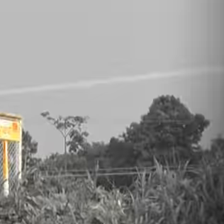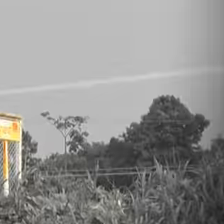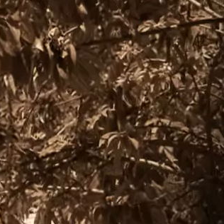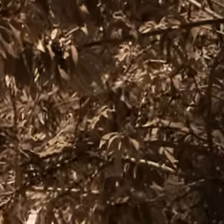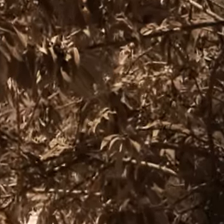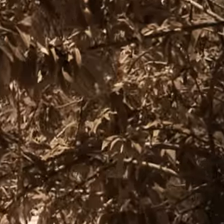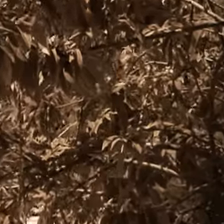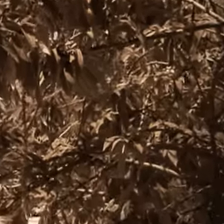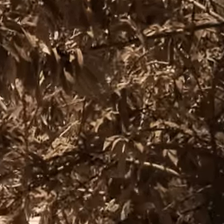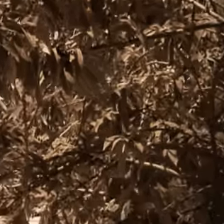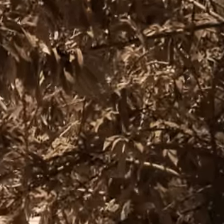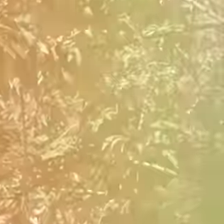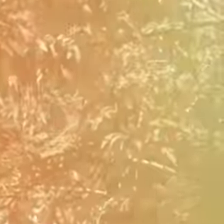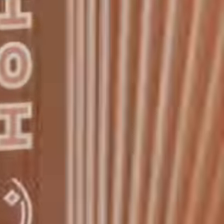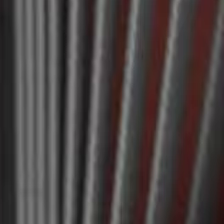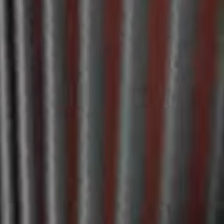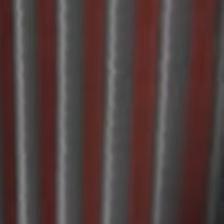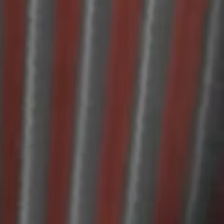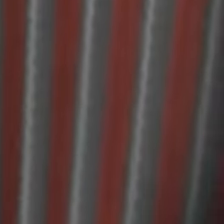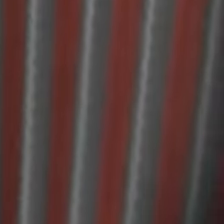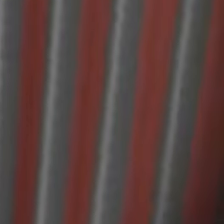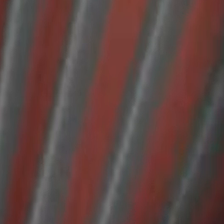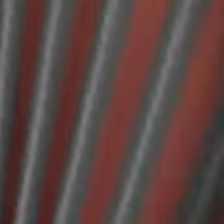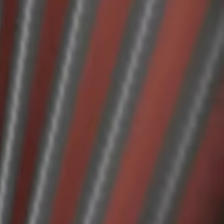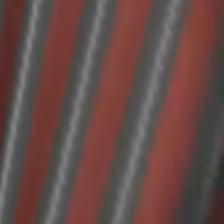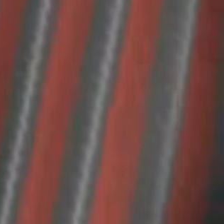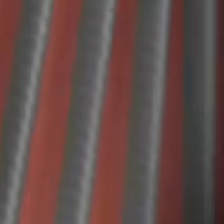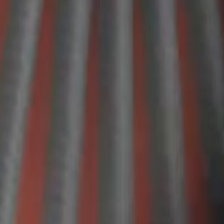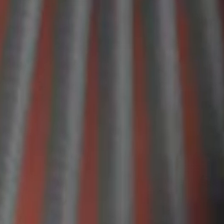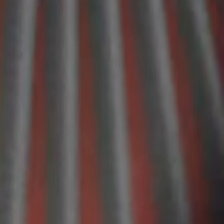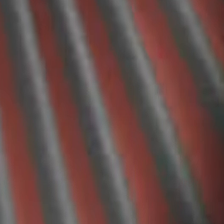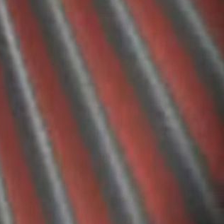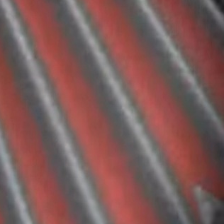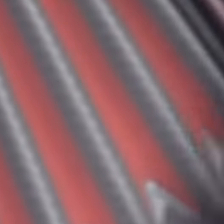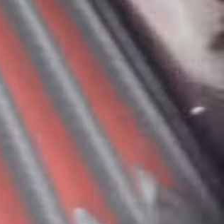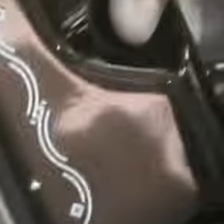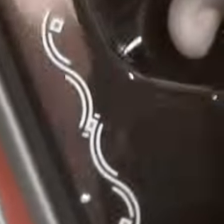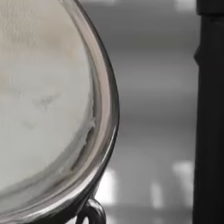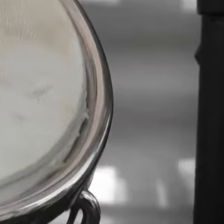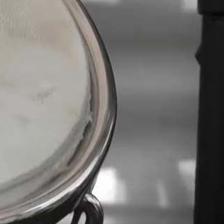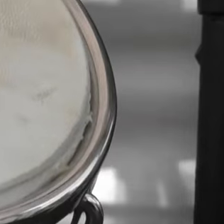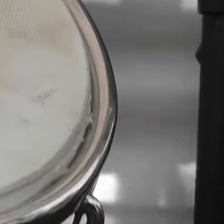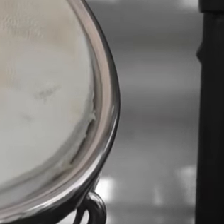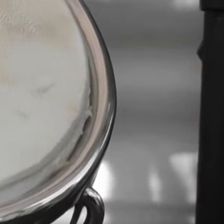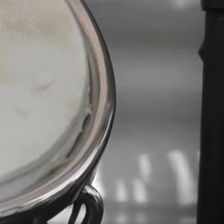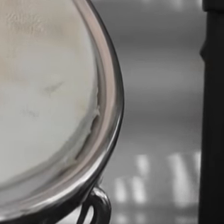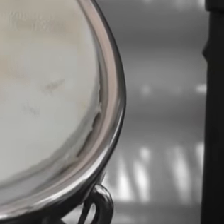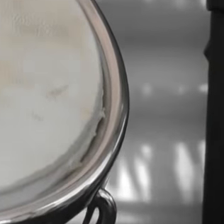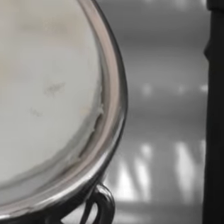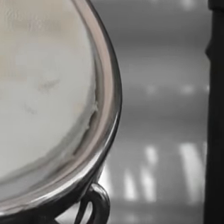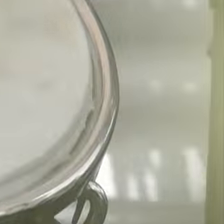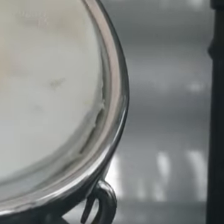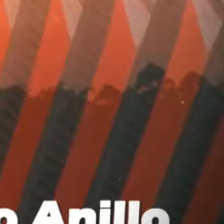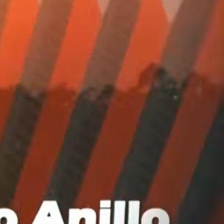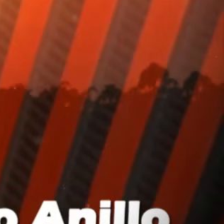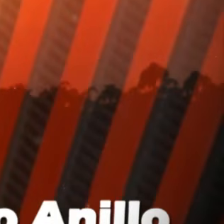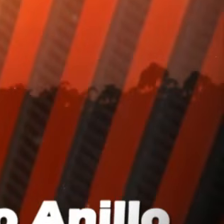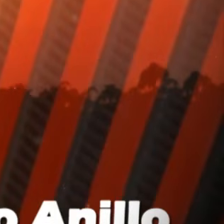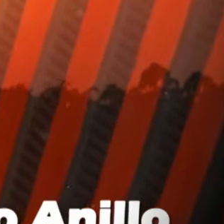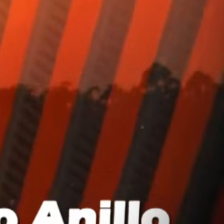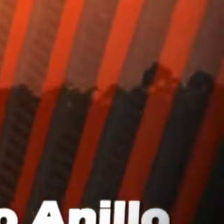de Colombia, se viste de fiesta con acordeones. Es el máximo evento que convoca a los amantes de la auténtica música